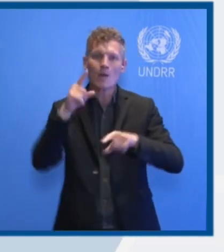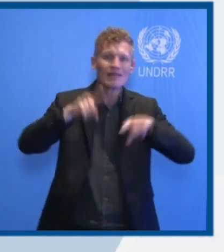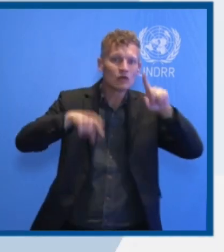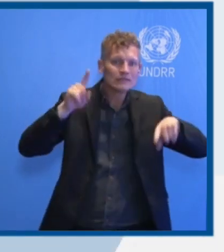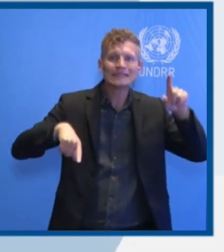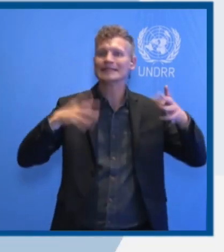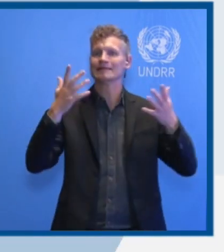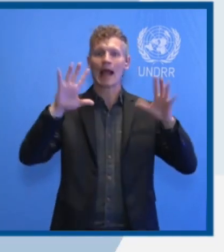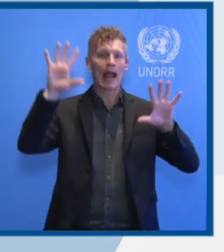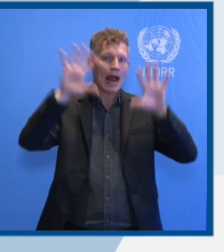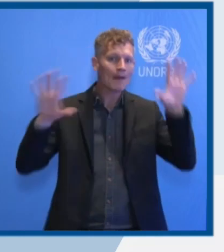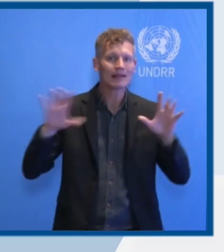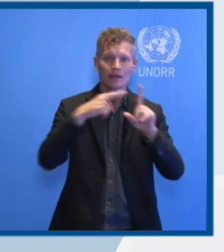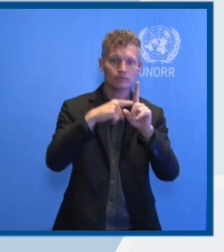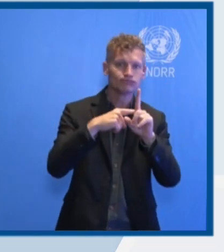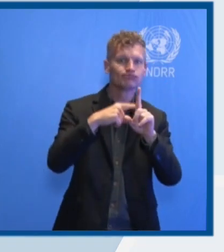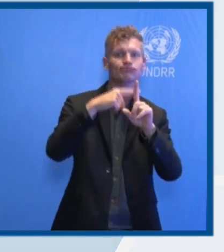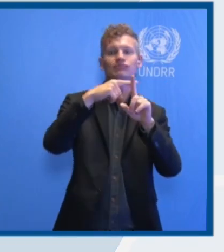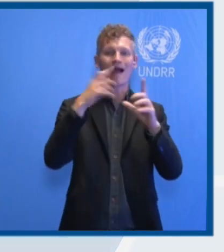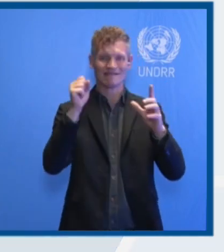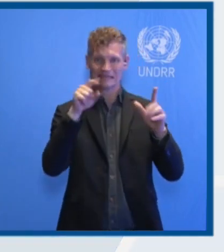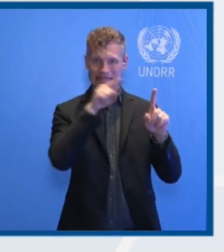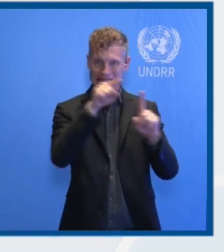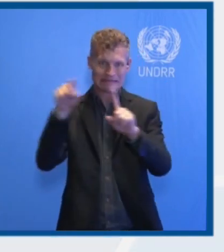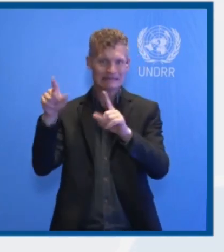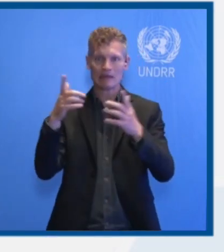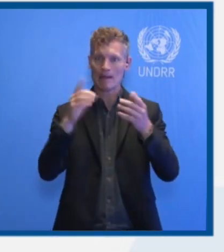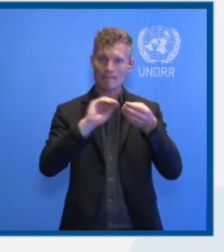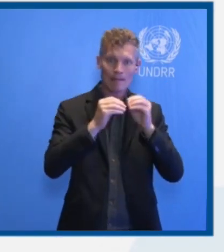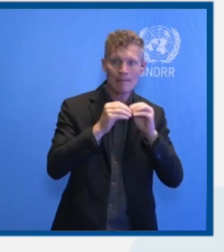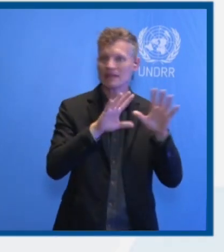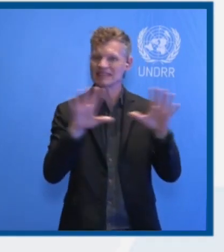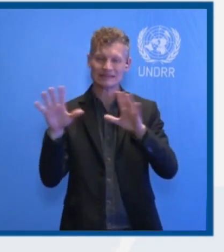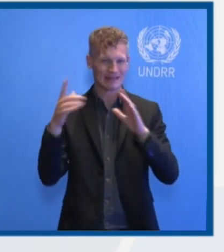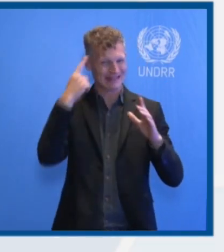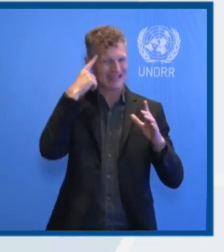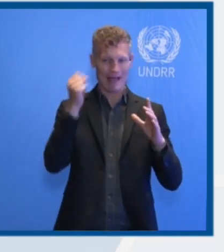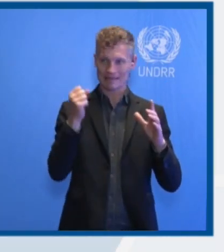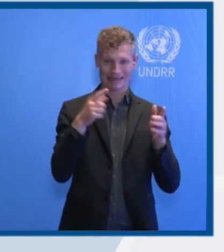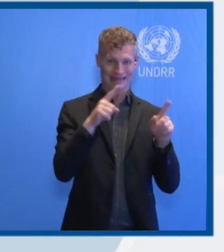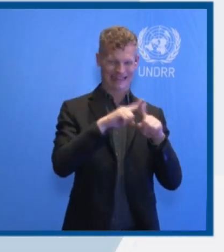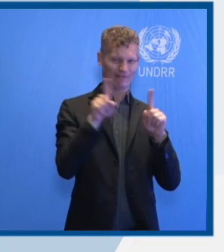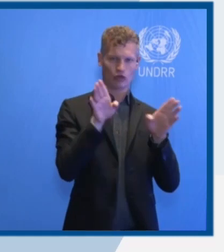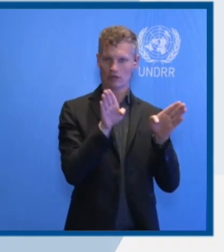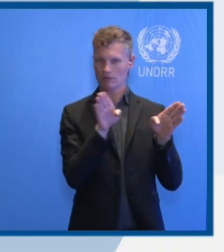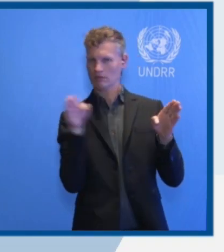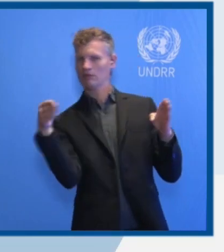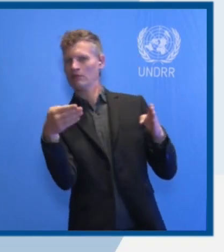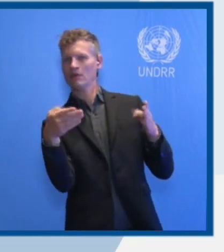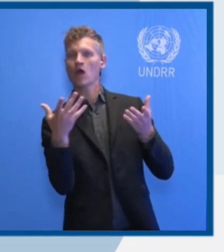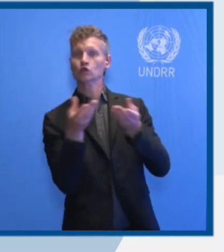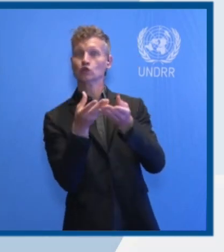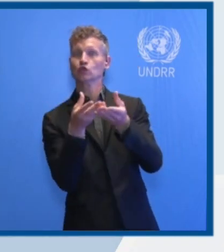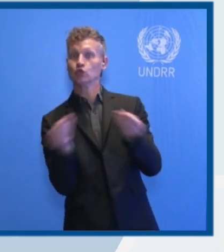basadas en el capital natural, es decir, a través de soluciones basadas en la naturaleza que generan estímulos de economía, empleo, son inversiones